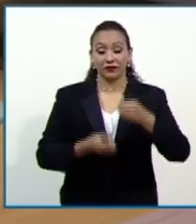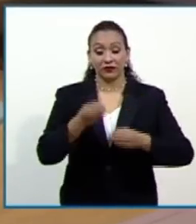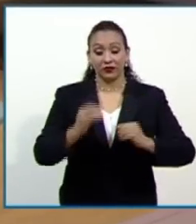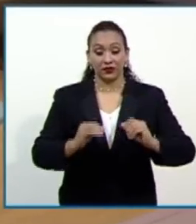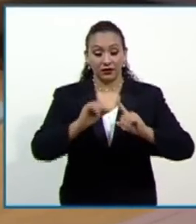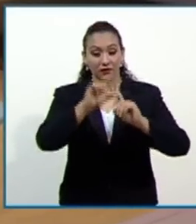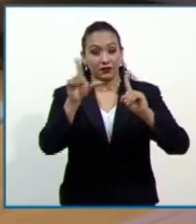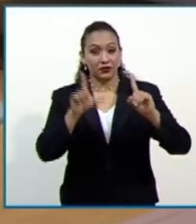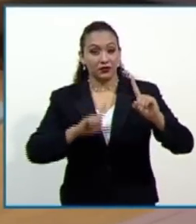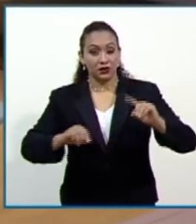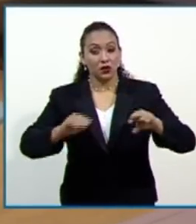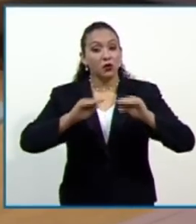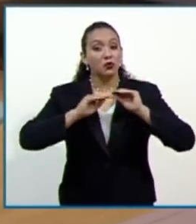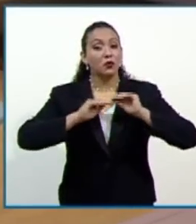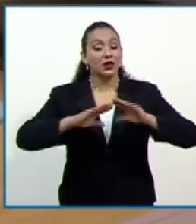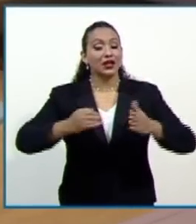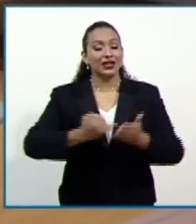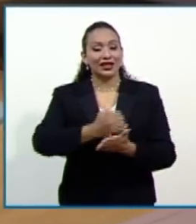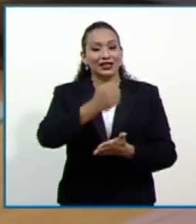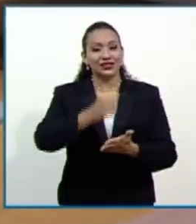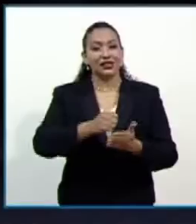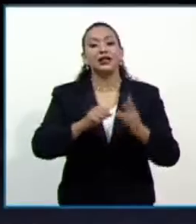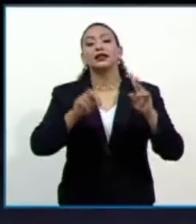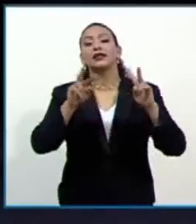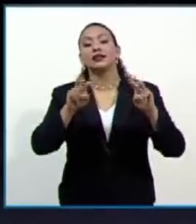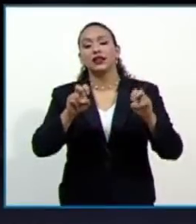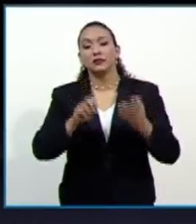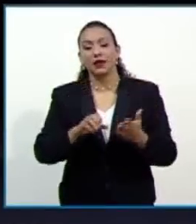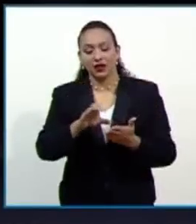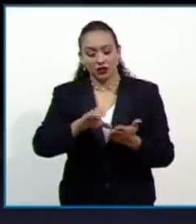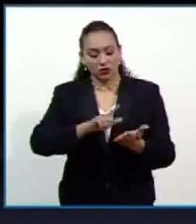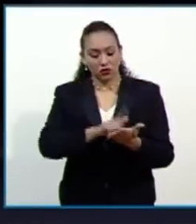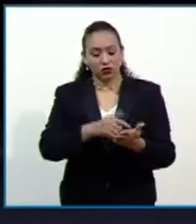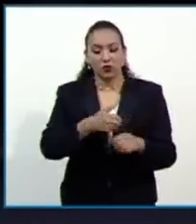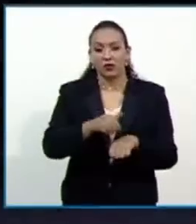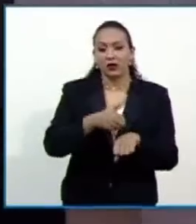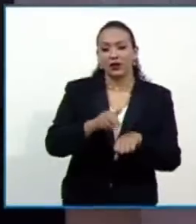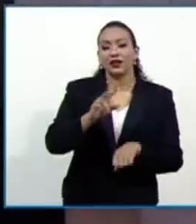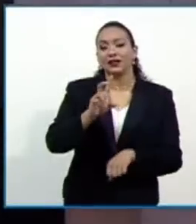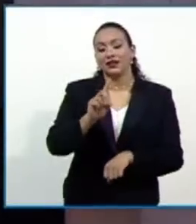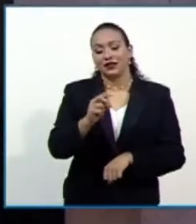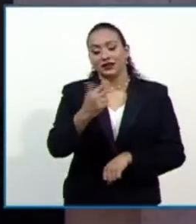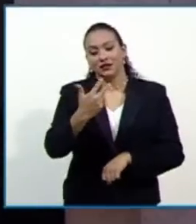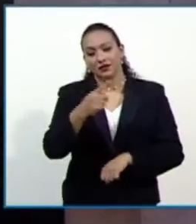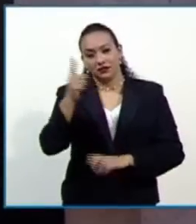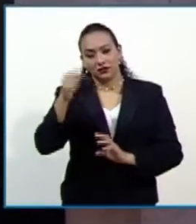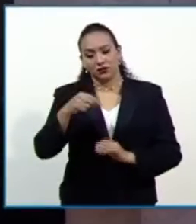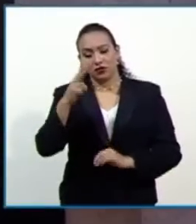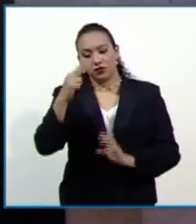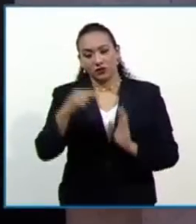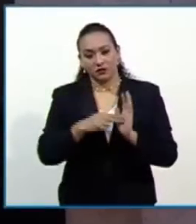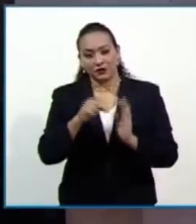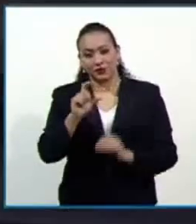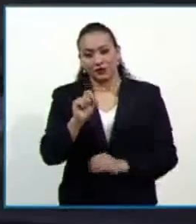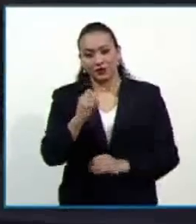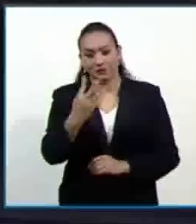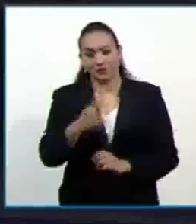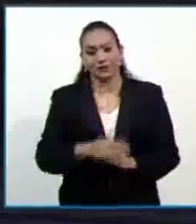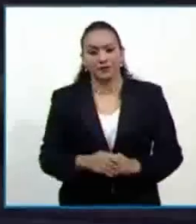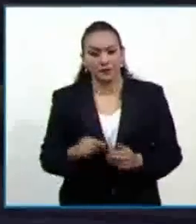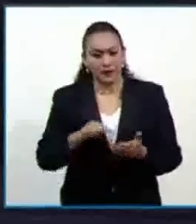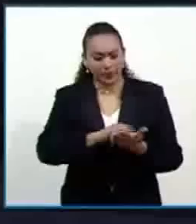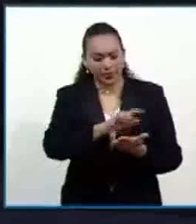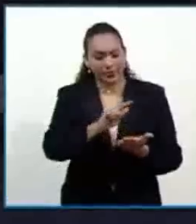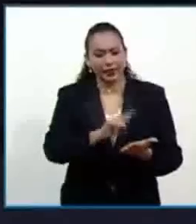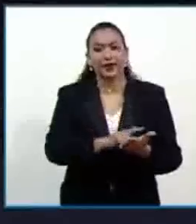Corte publicó la sentencia del Pleno en la acción de inconstitucionalidad 38-2024, en la que invalidó disposiciones